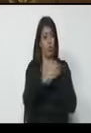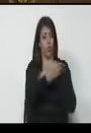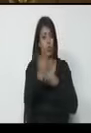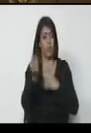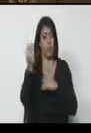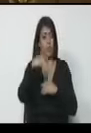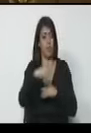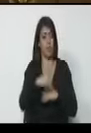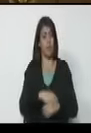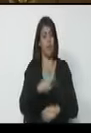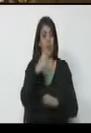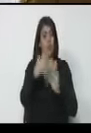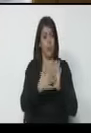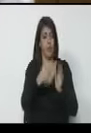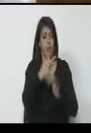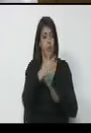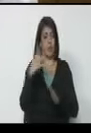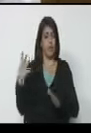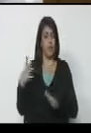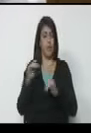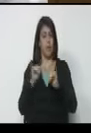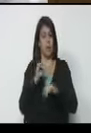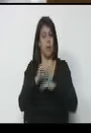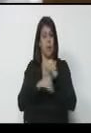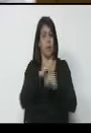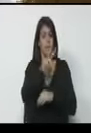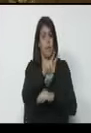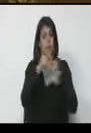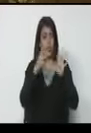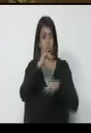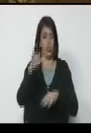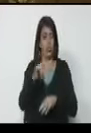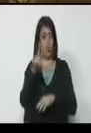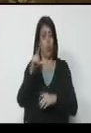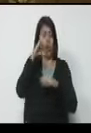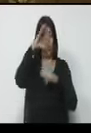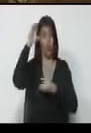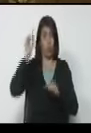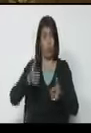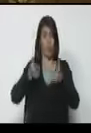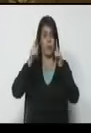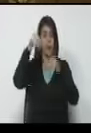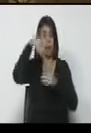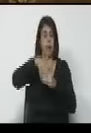todo 2024, que el 28 de julio, Dios mediante,